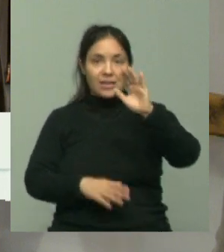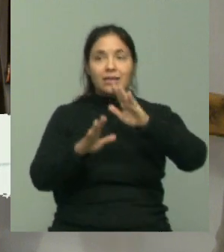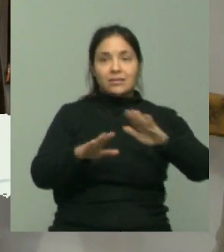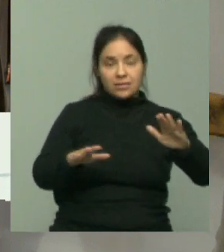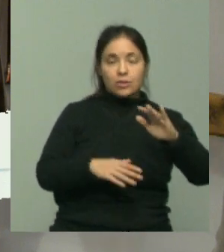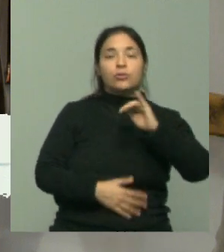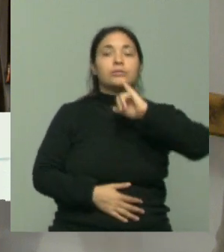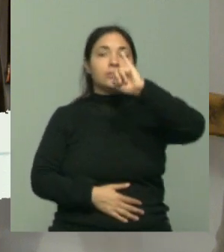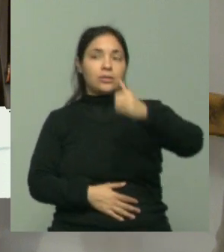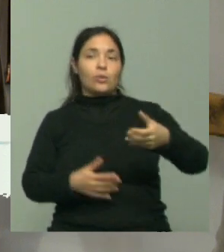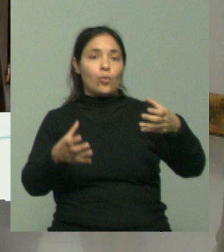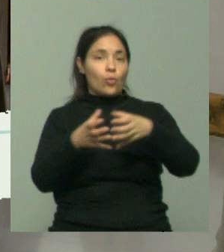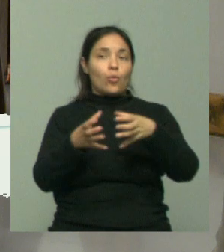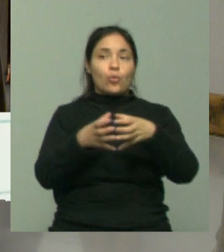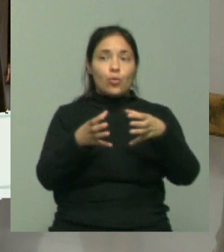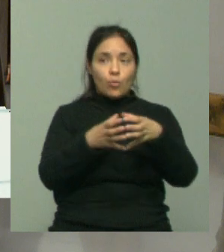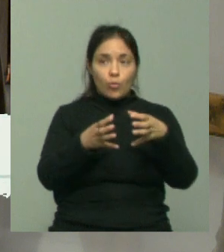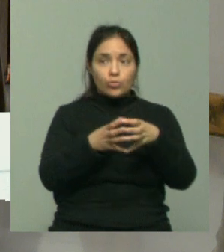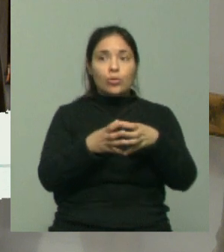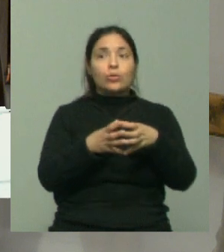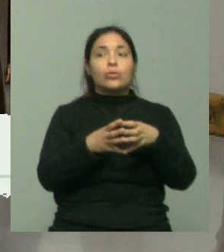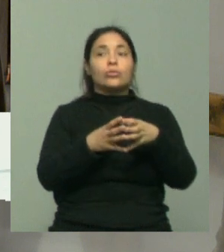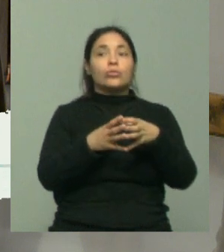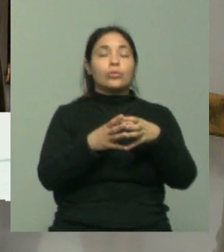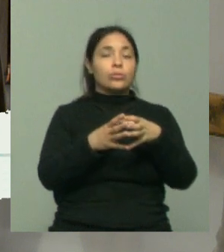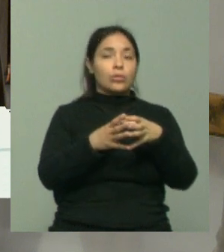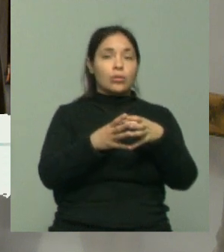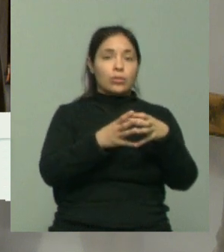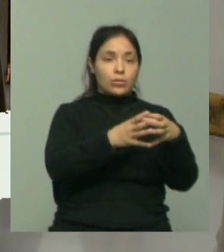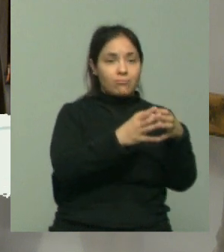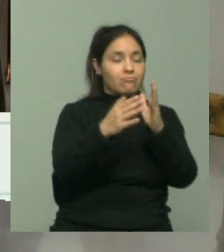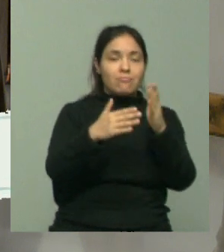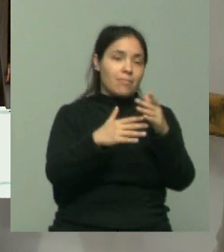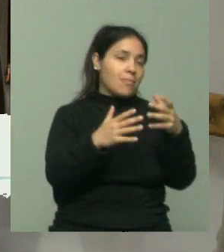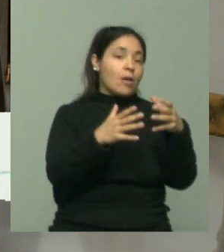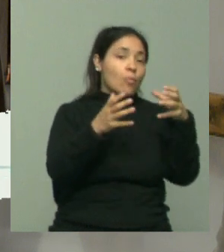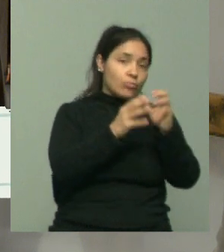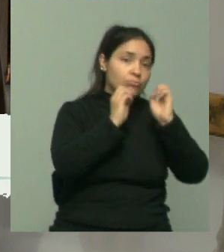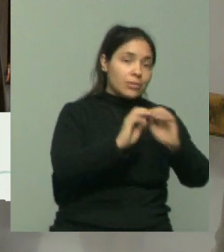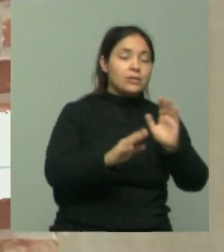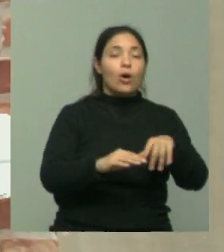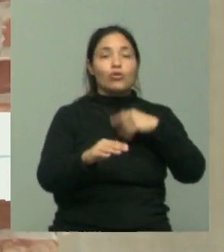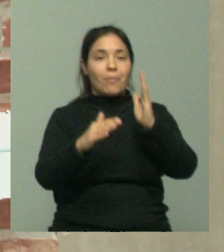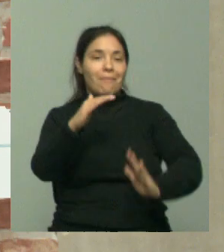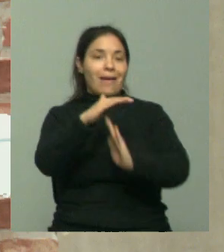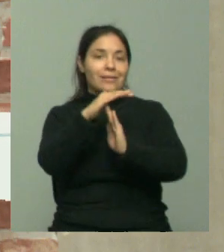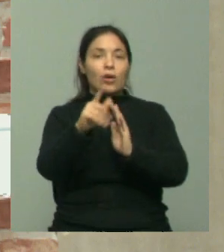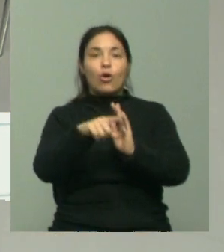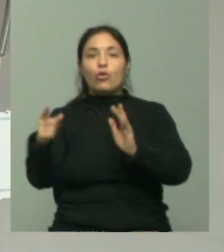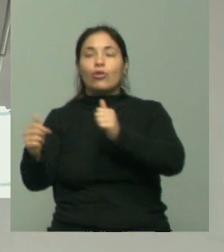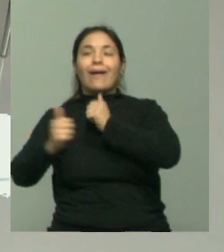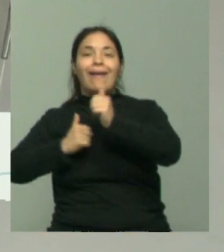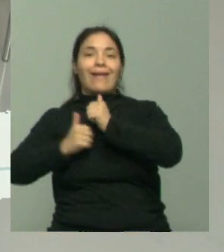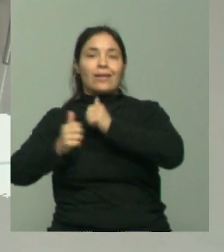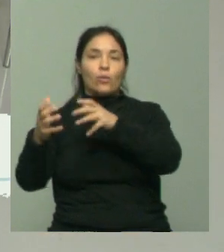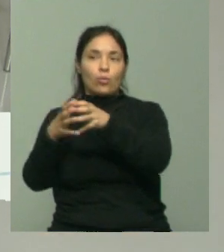aparte hay un grupo de chicos promocionales, un grupo de máster, de atletas máster, y un grupo de running. O sea, uh-huh.